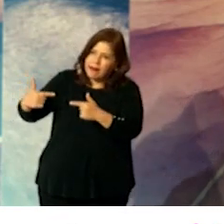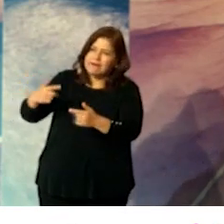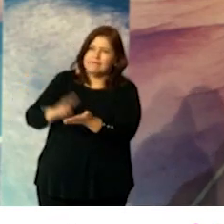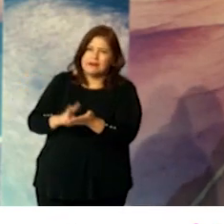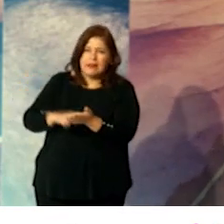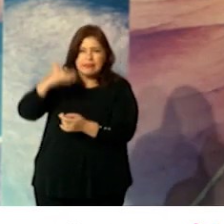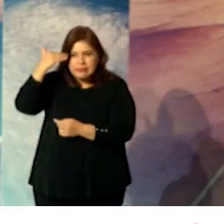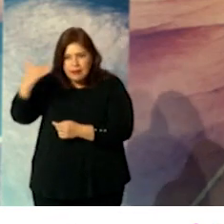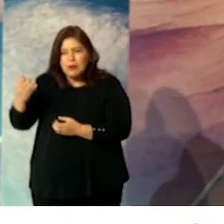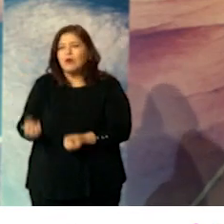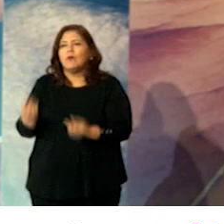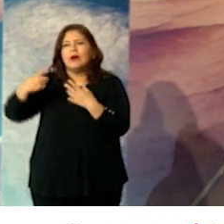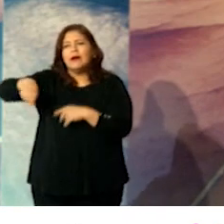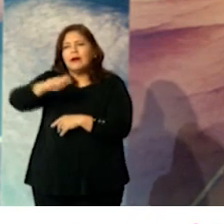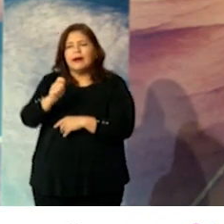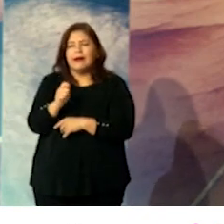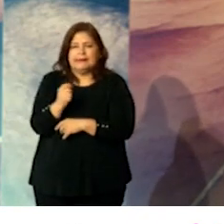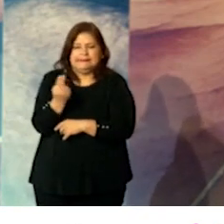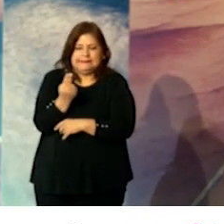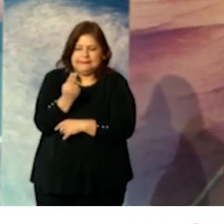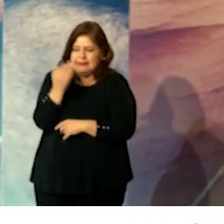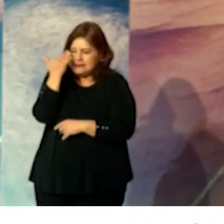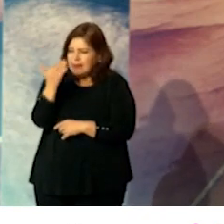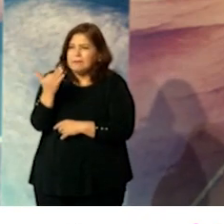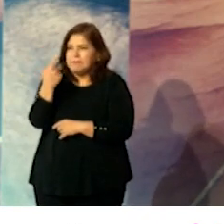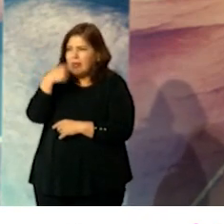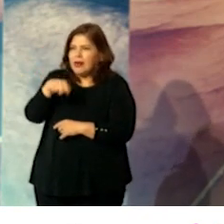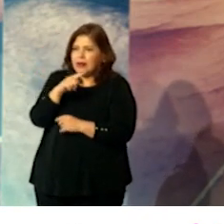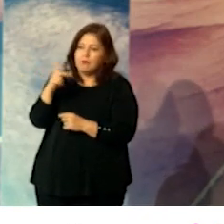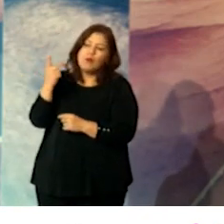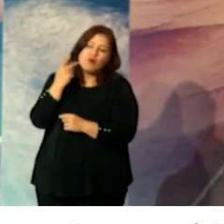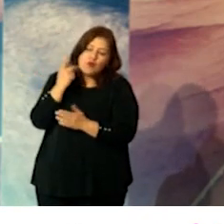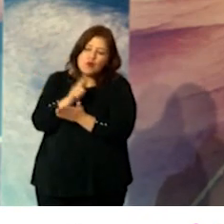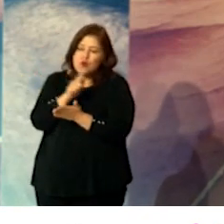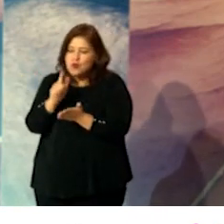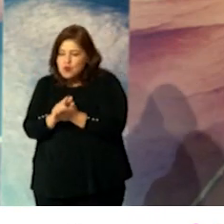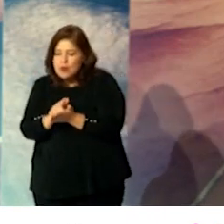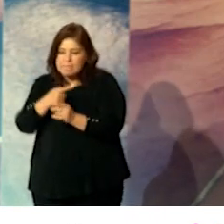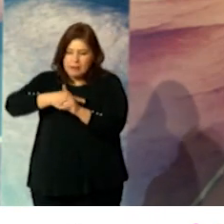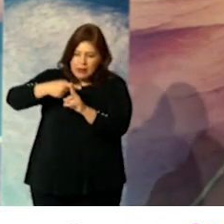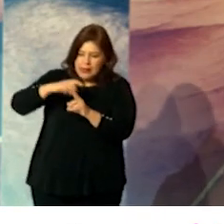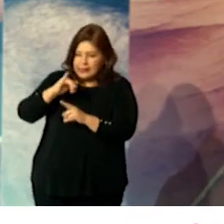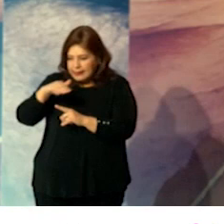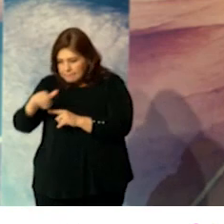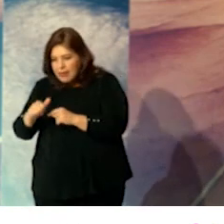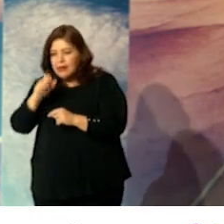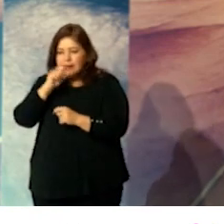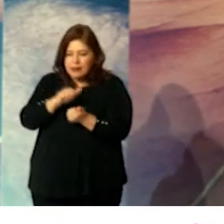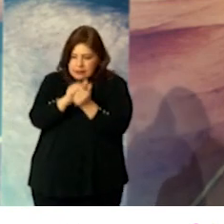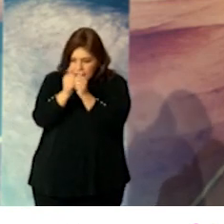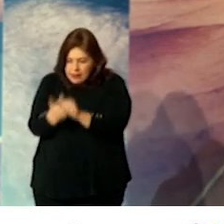¿Cuánto tiempo nos va a tocar a nosotros entender que las políticas climáticas de adaptación y de mitigación no